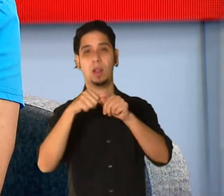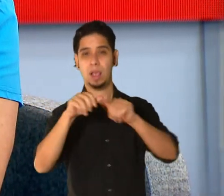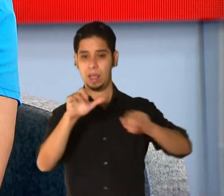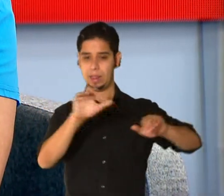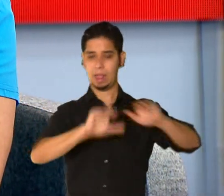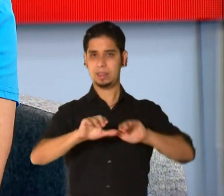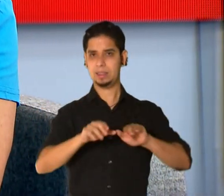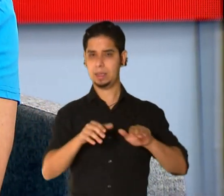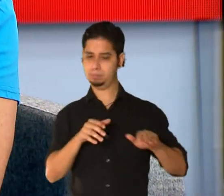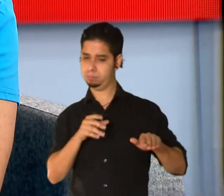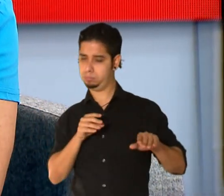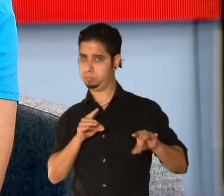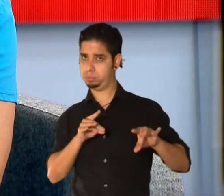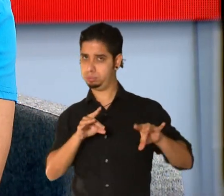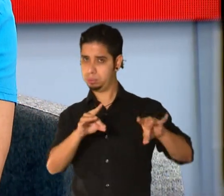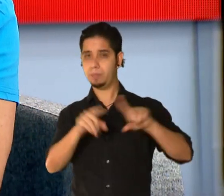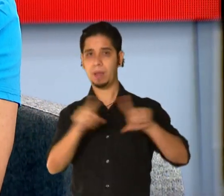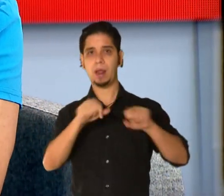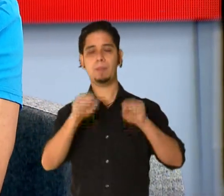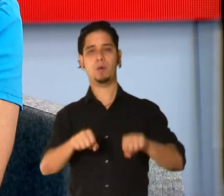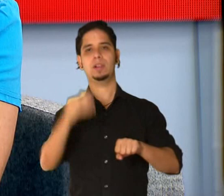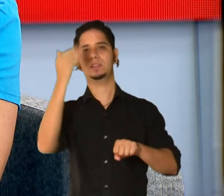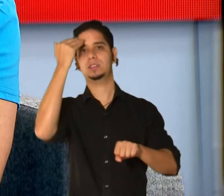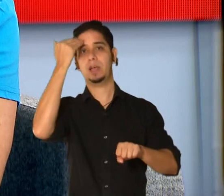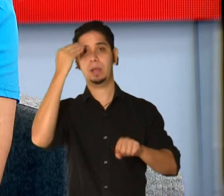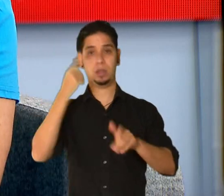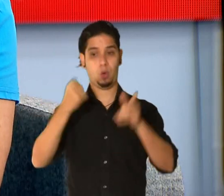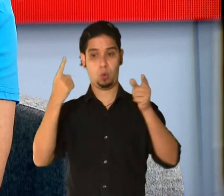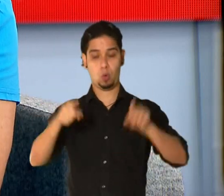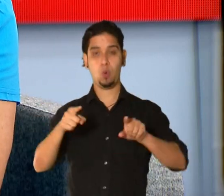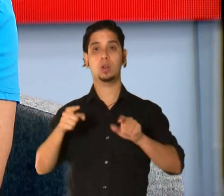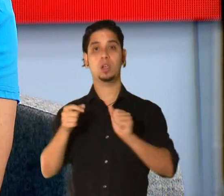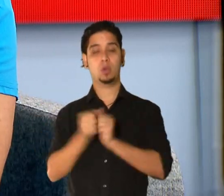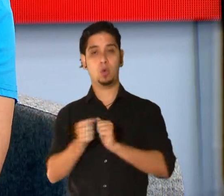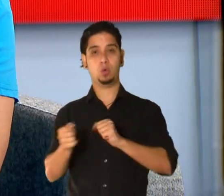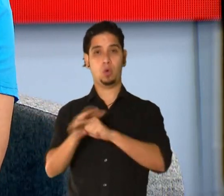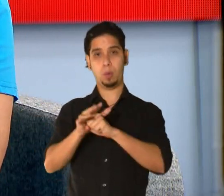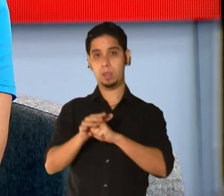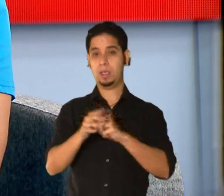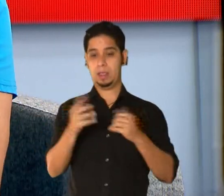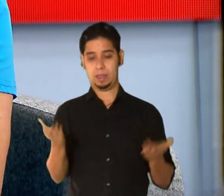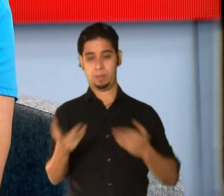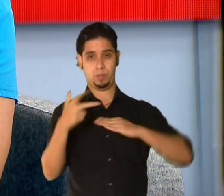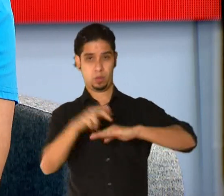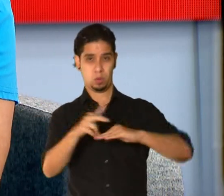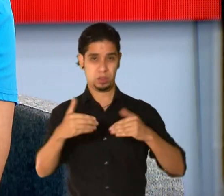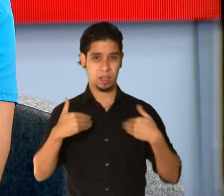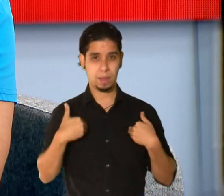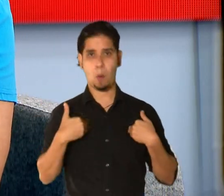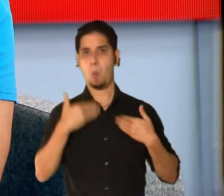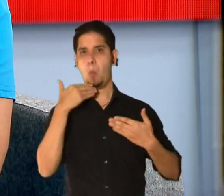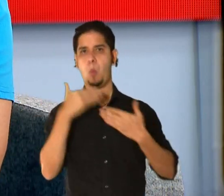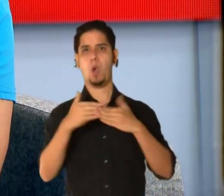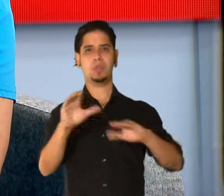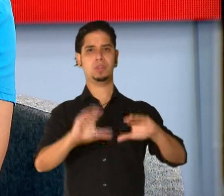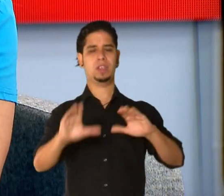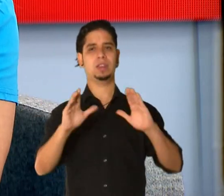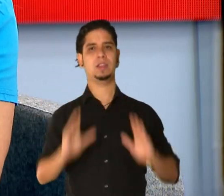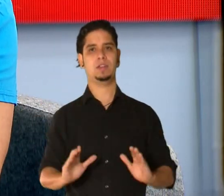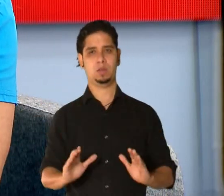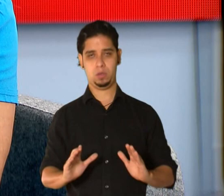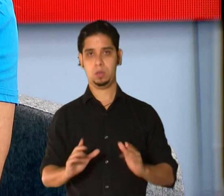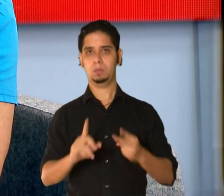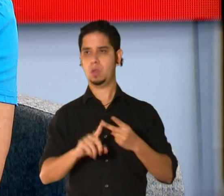muy rápido para estar encima de la evolución del COVID-19 y que en Puerto Rico tenemos grandes científicos,